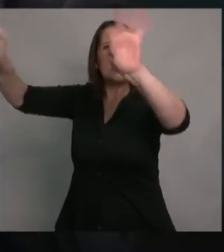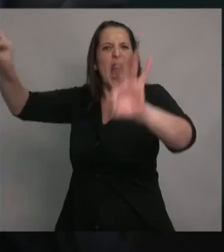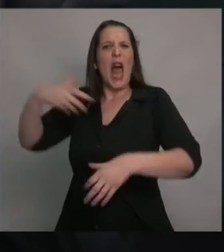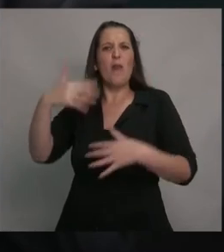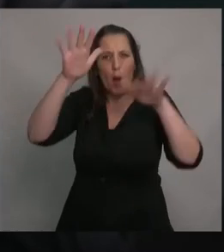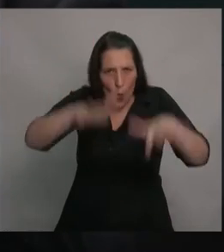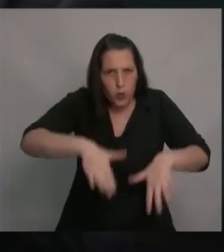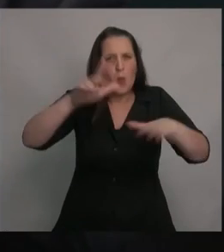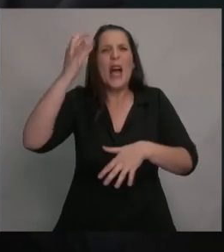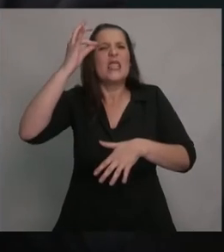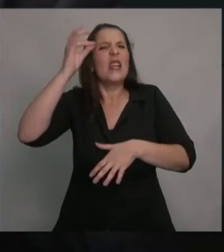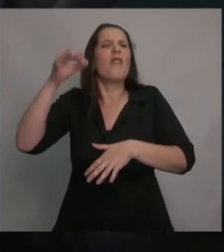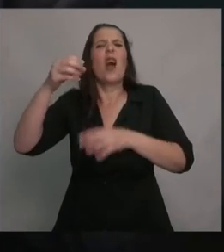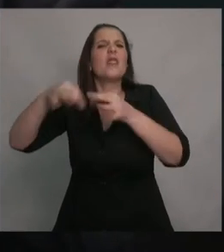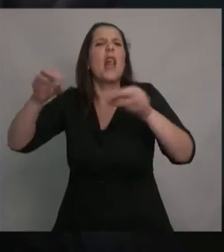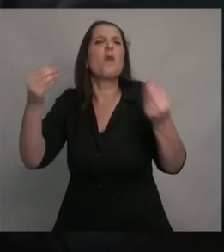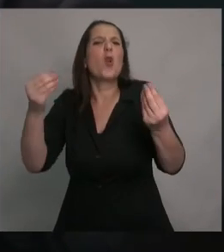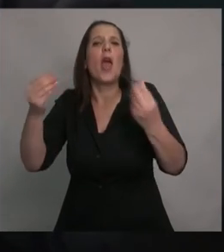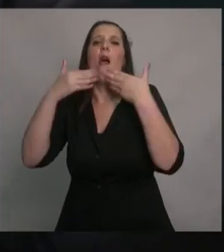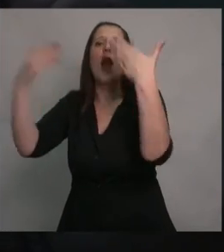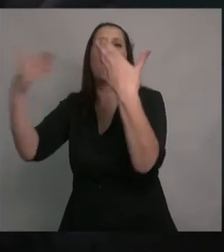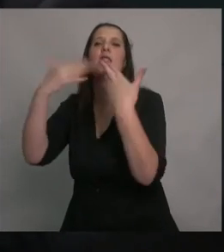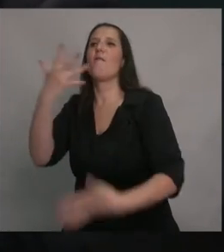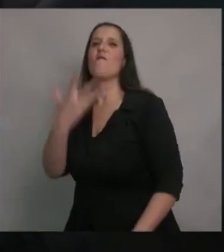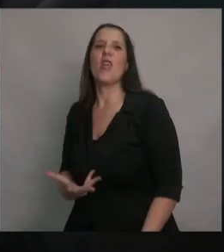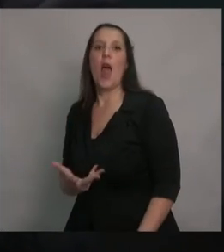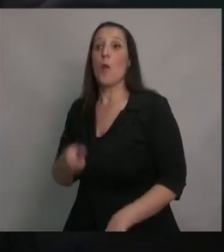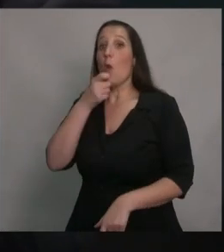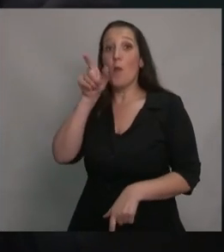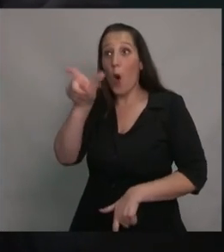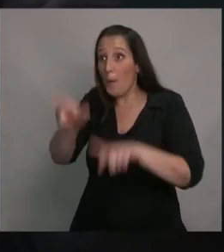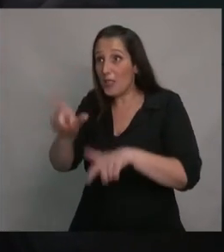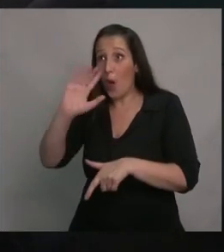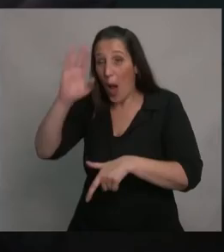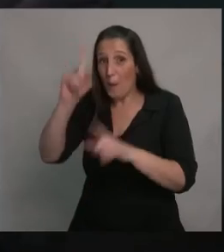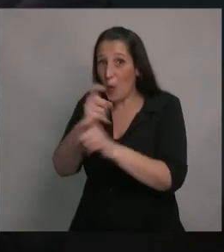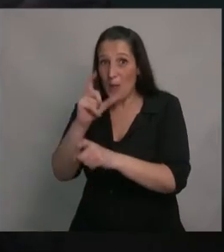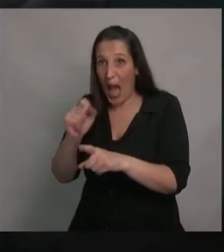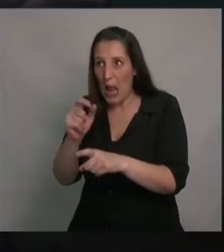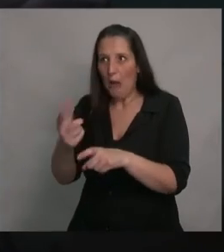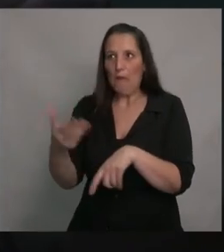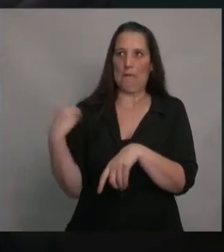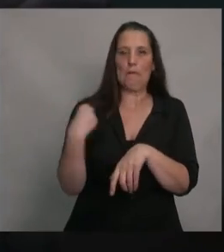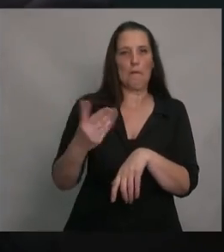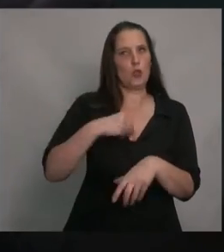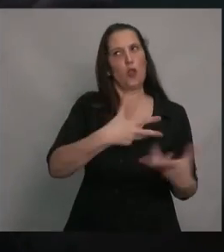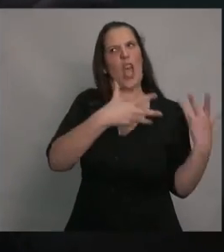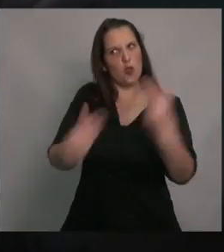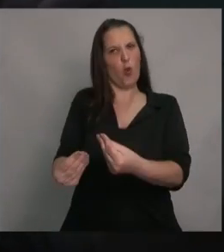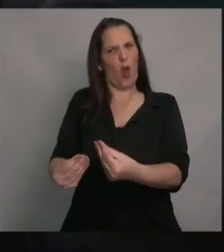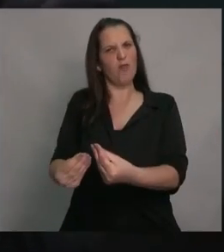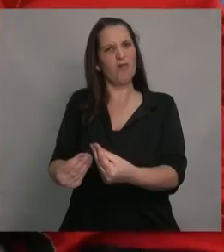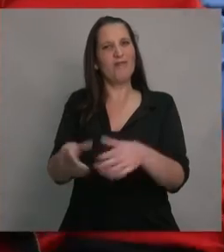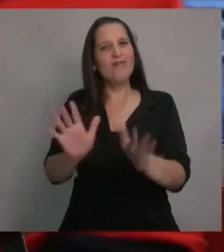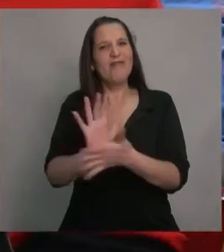liberó a nosotros en África, si usted tiene algún problema, venga donde estamos nosotros, que nosotros lo vamos a ayudar. Eso es Fidel. Esa es la revolución